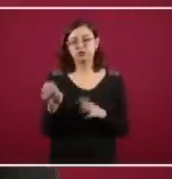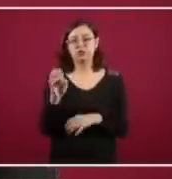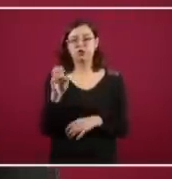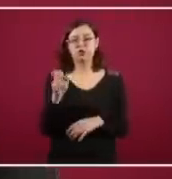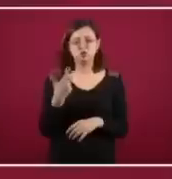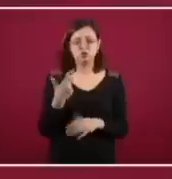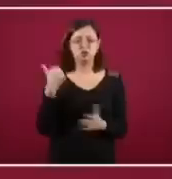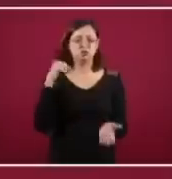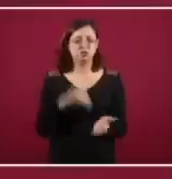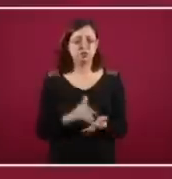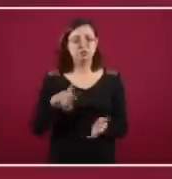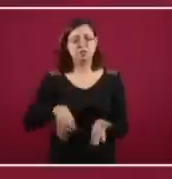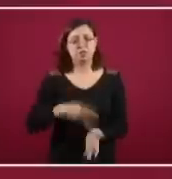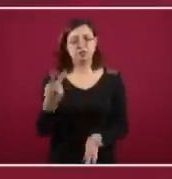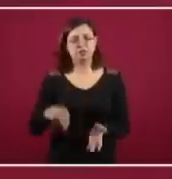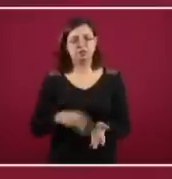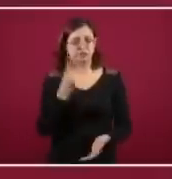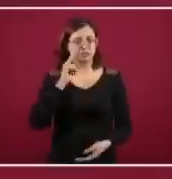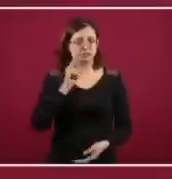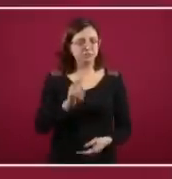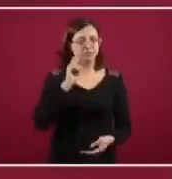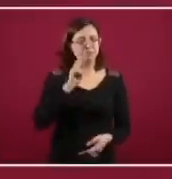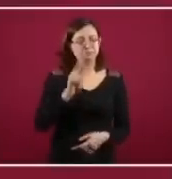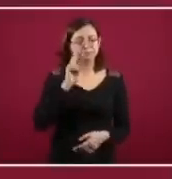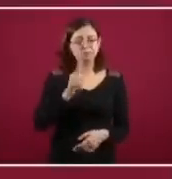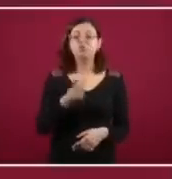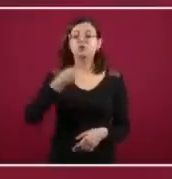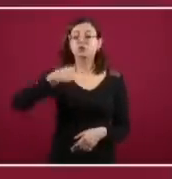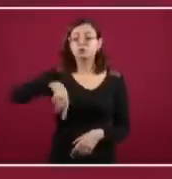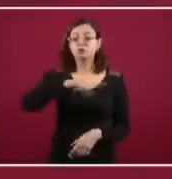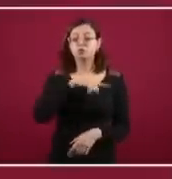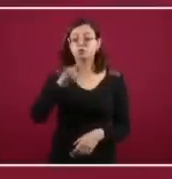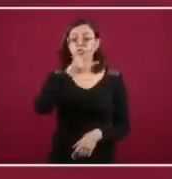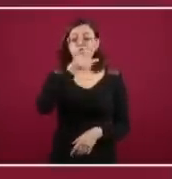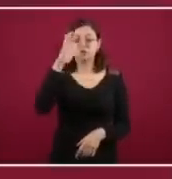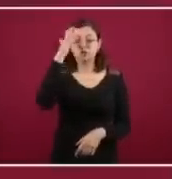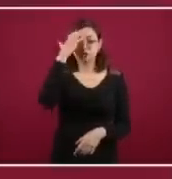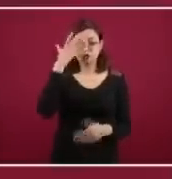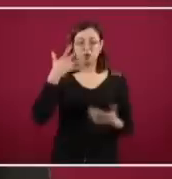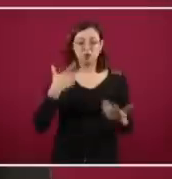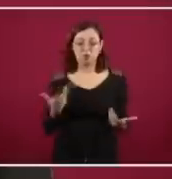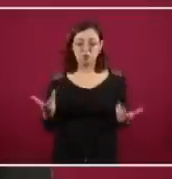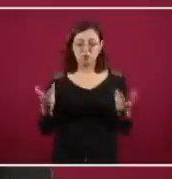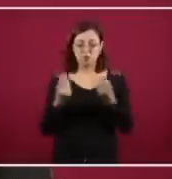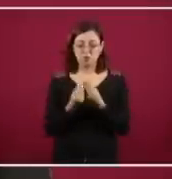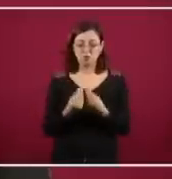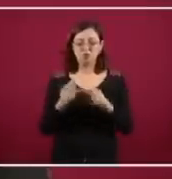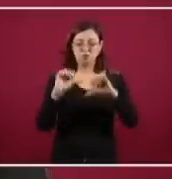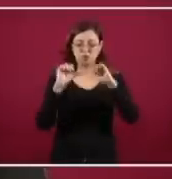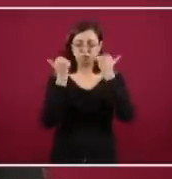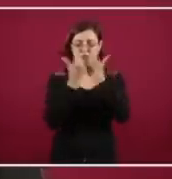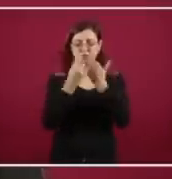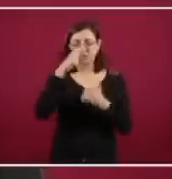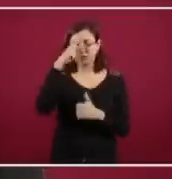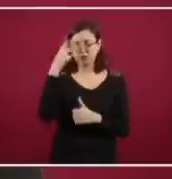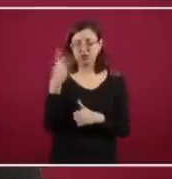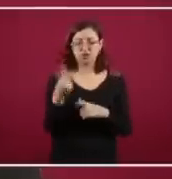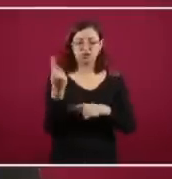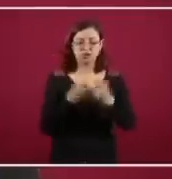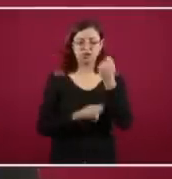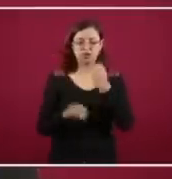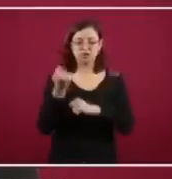9,098,681 vistas. Reconocemos que con la colaboración de la Asociación Mexicana de